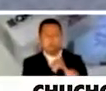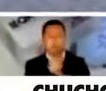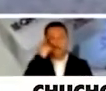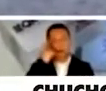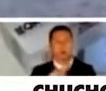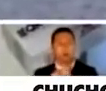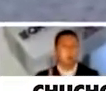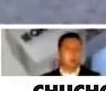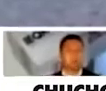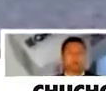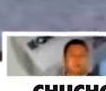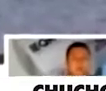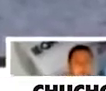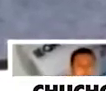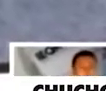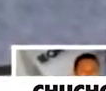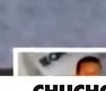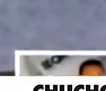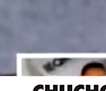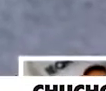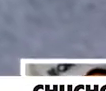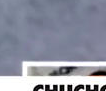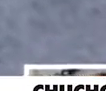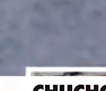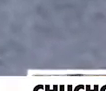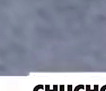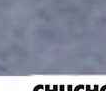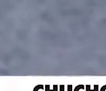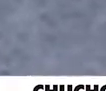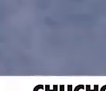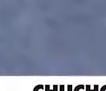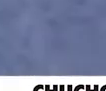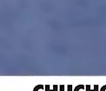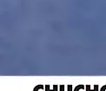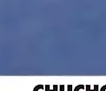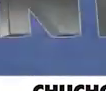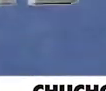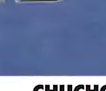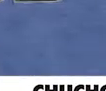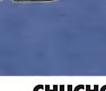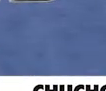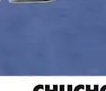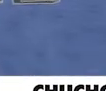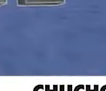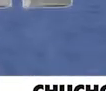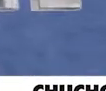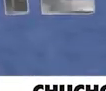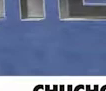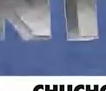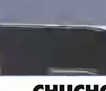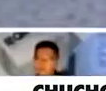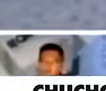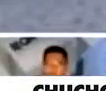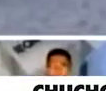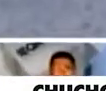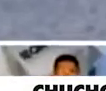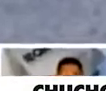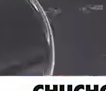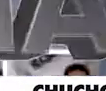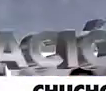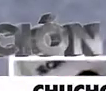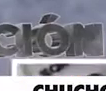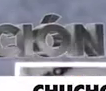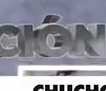Si hay algo que caracteriza a un servidor Chucho Pol, es el valor moral que me dejó mi padre y mi madre: ser honesto y transparente. Desde el primer